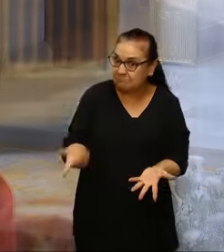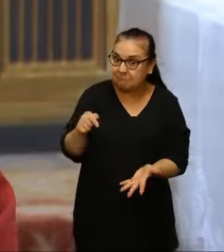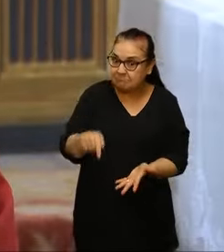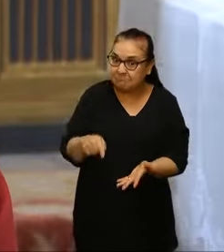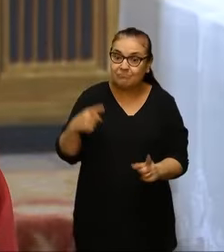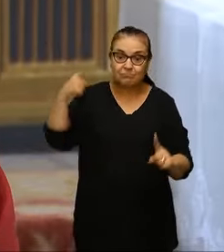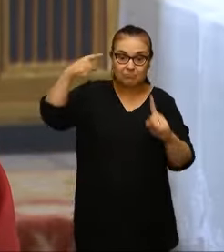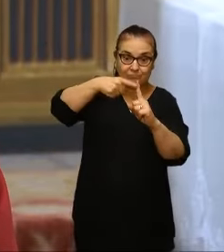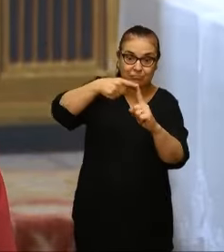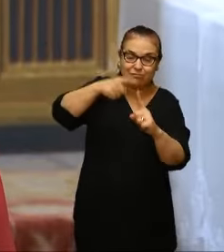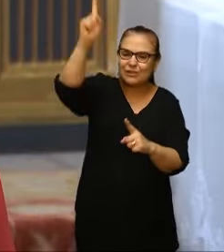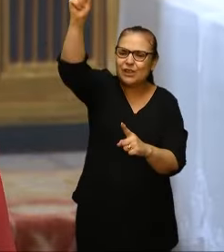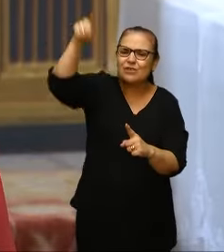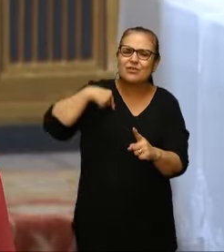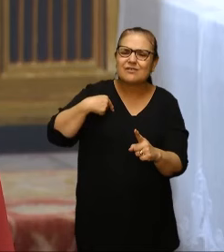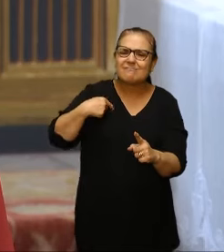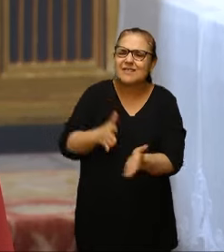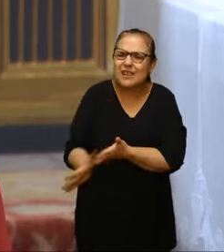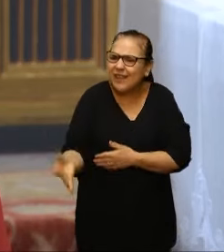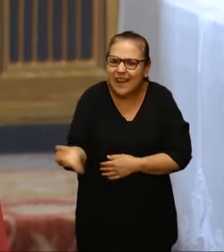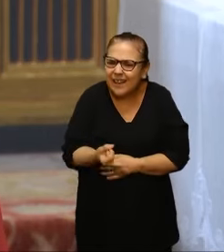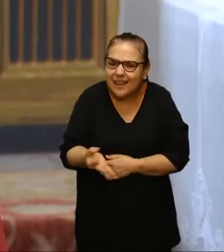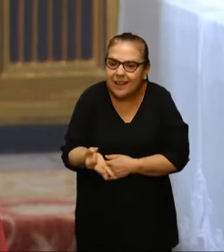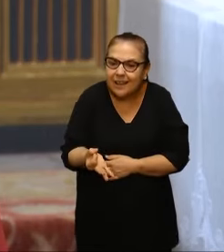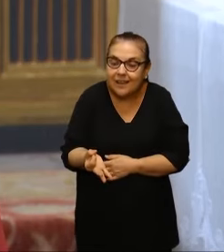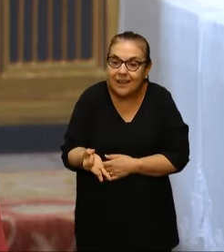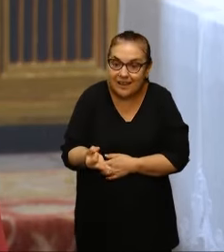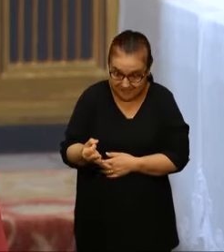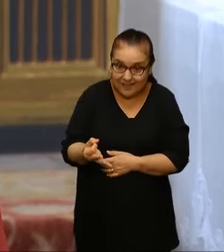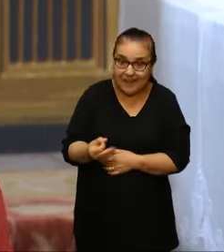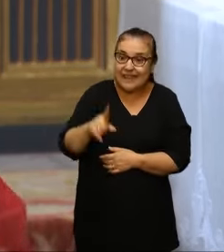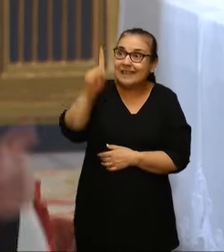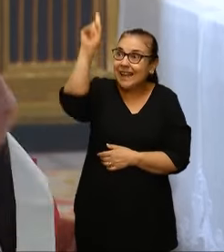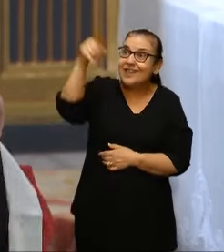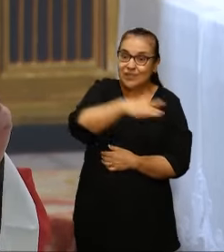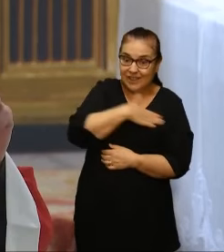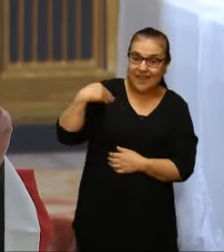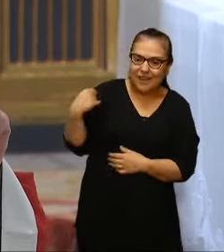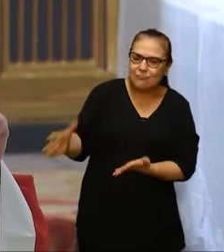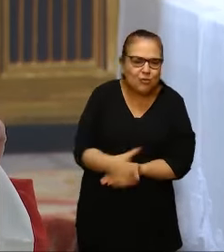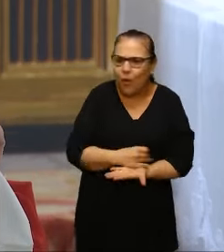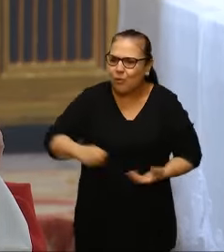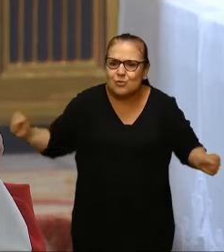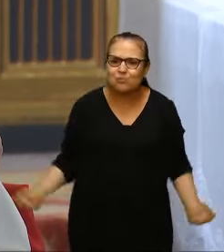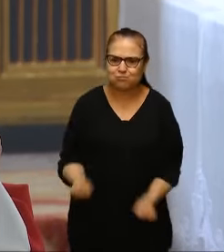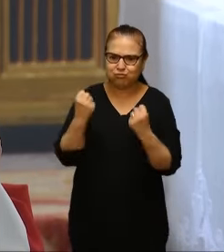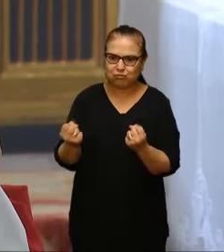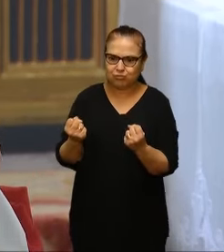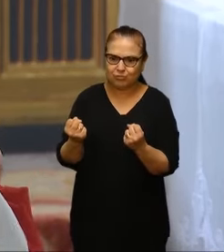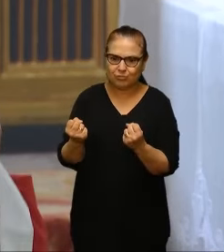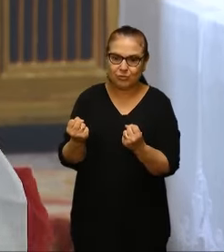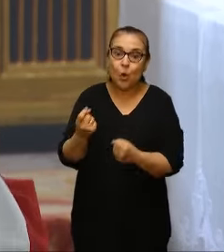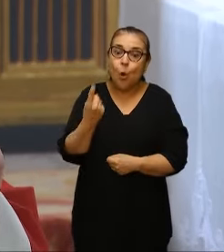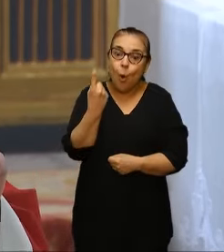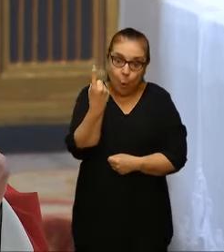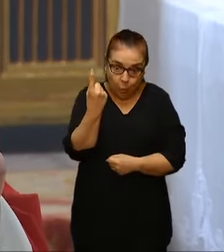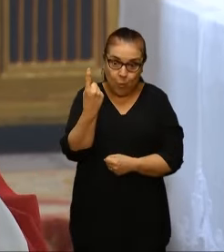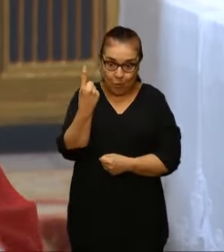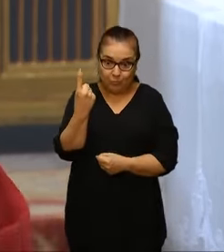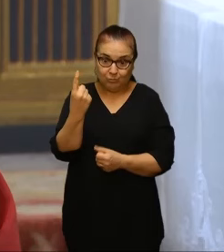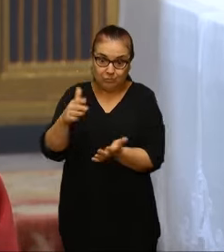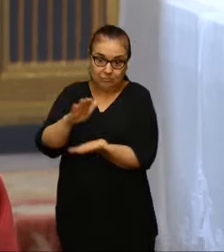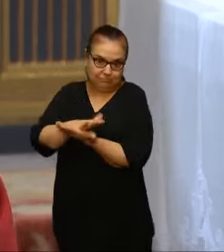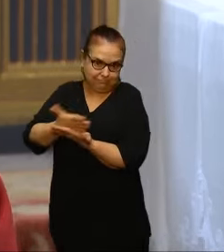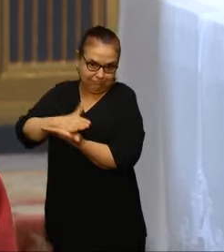que quiere que todos los hombres se salven y lleguen al conocimiento de la verdad, porque uno solo es el mediador,